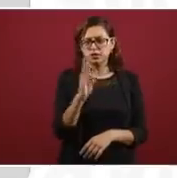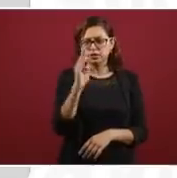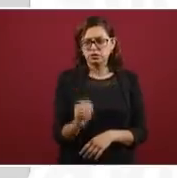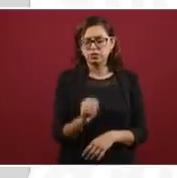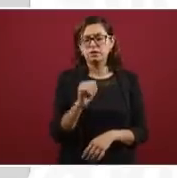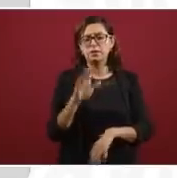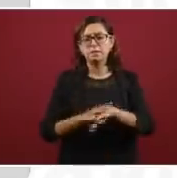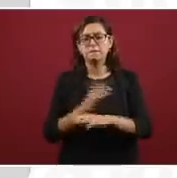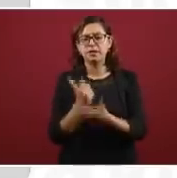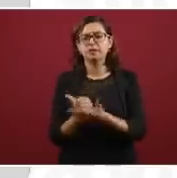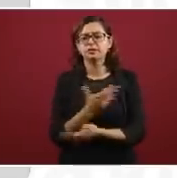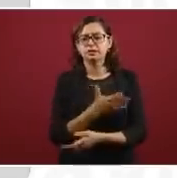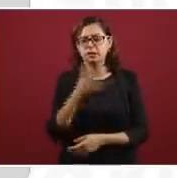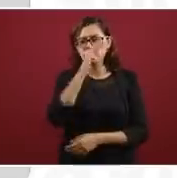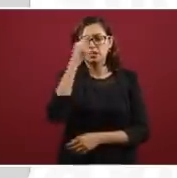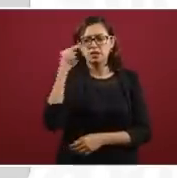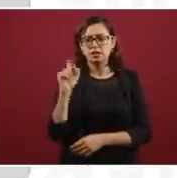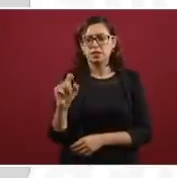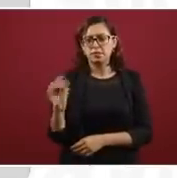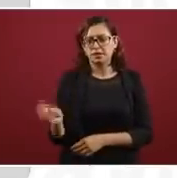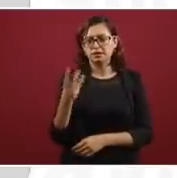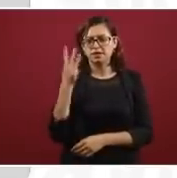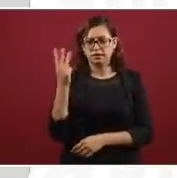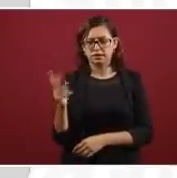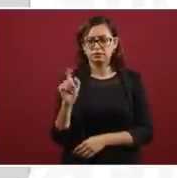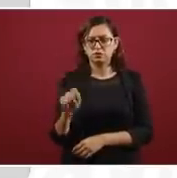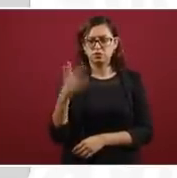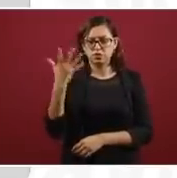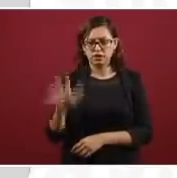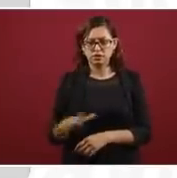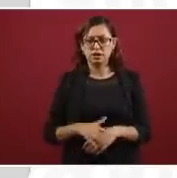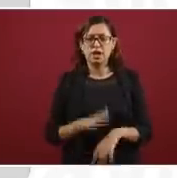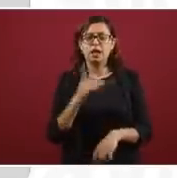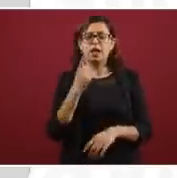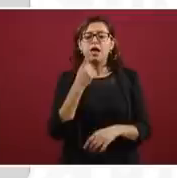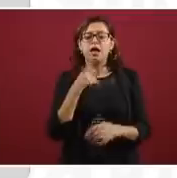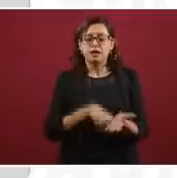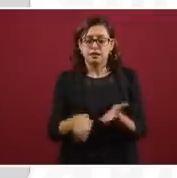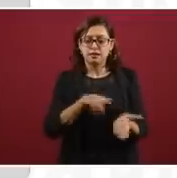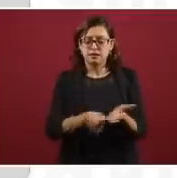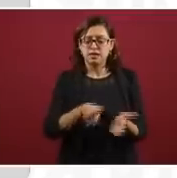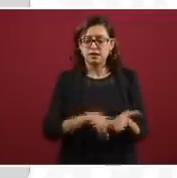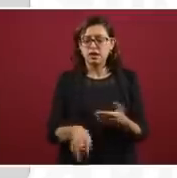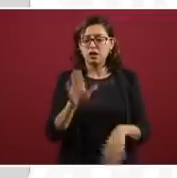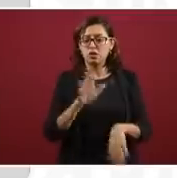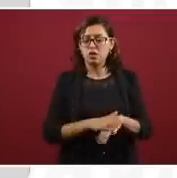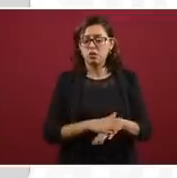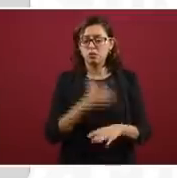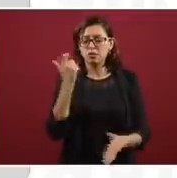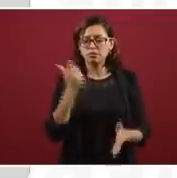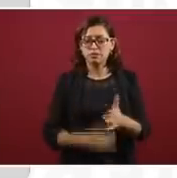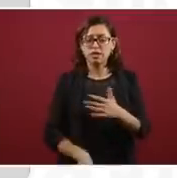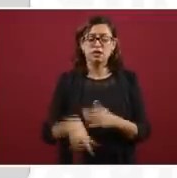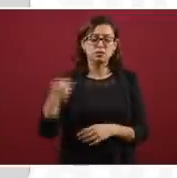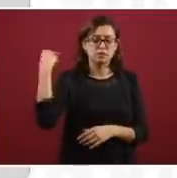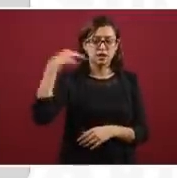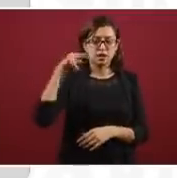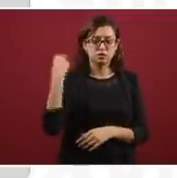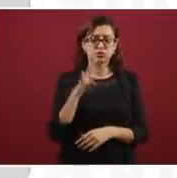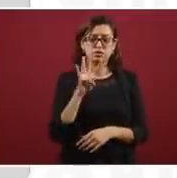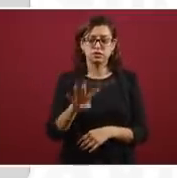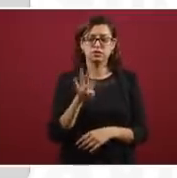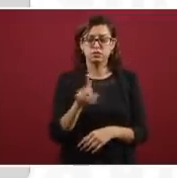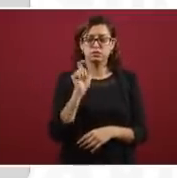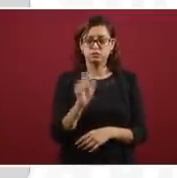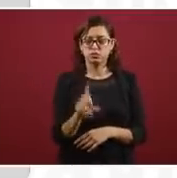Bahía de Banderas, Nayarit, mientras que el diésel, el más económico en el país, lo encontramos en Veracruz a